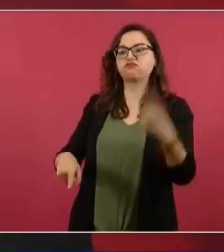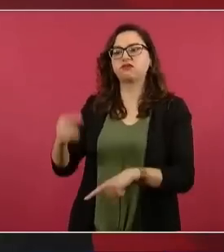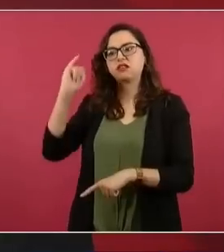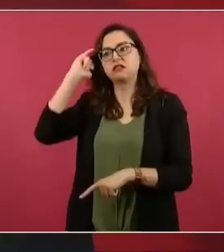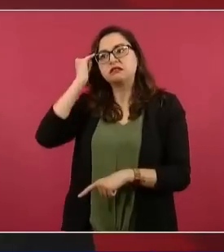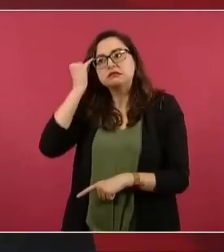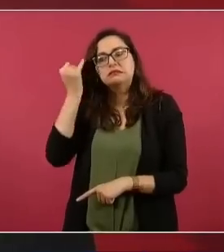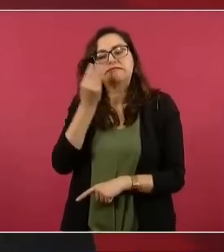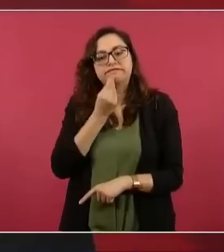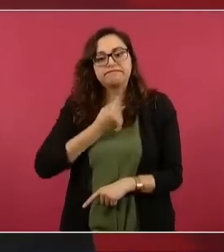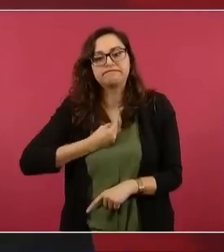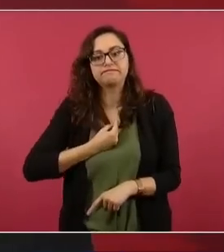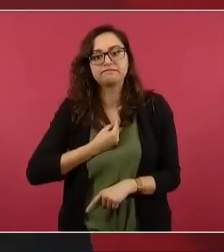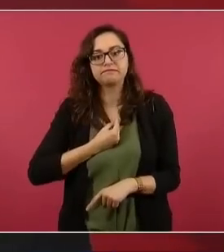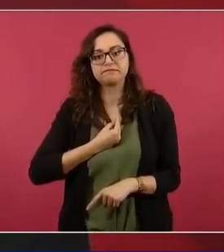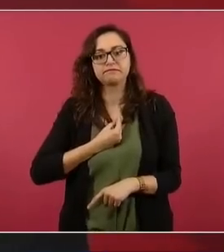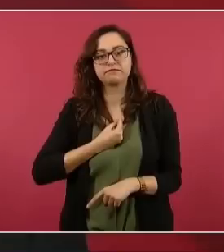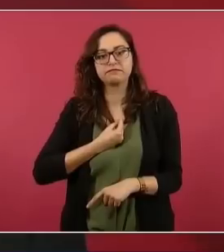superiores.